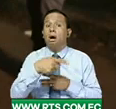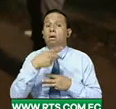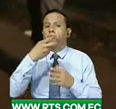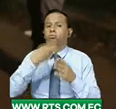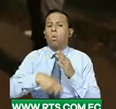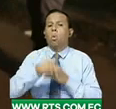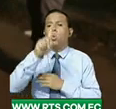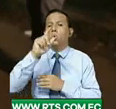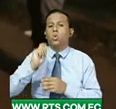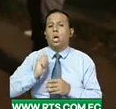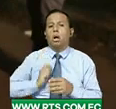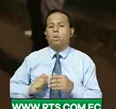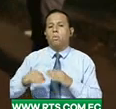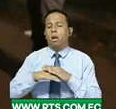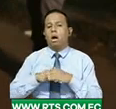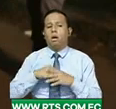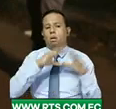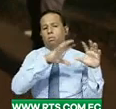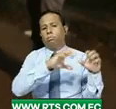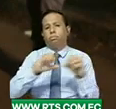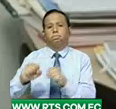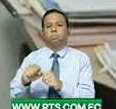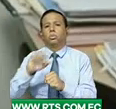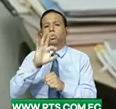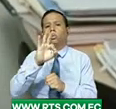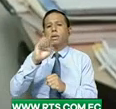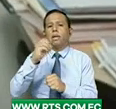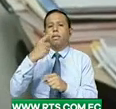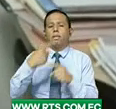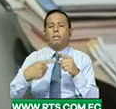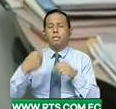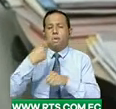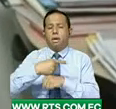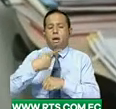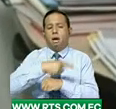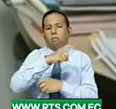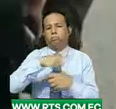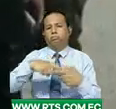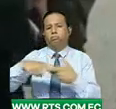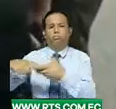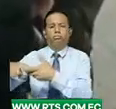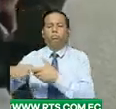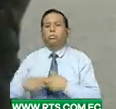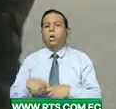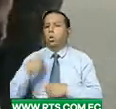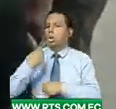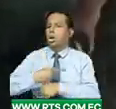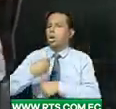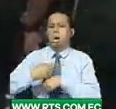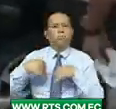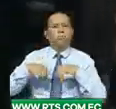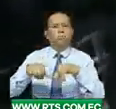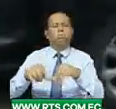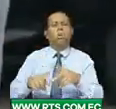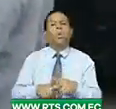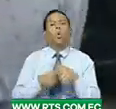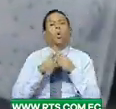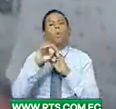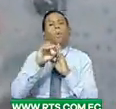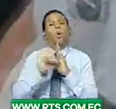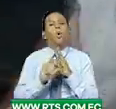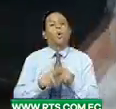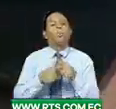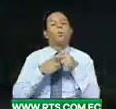unificado y la retención por 90 días del vehículo. Esto va a ser las 24 horas. La ordenanza entraría en vigencia en